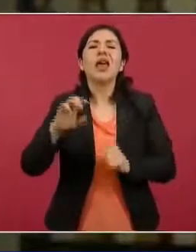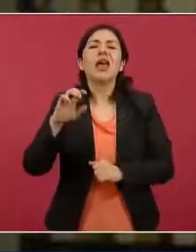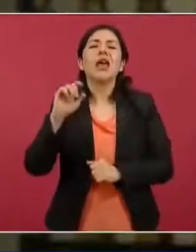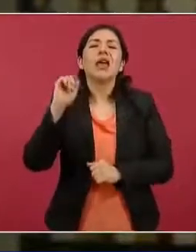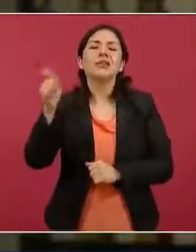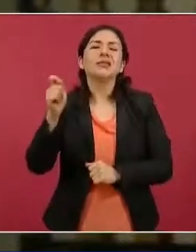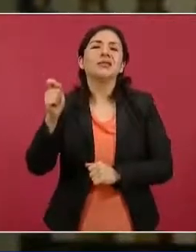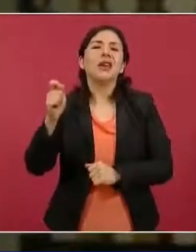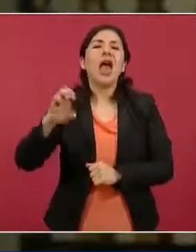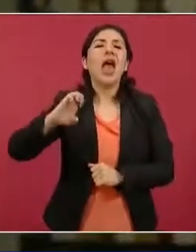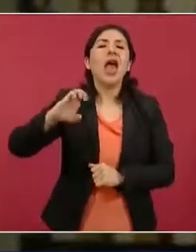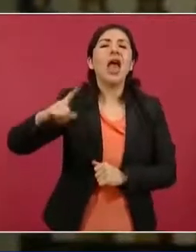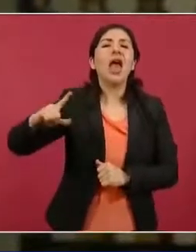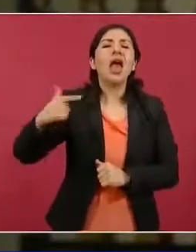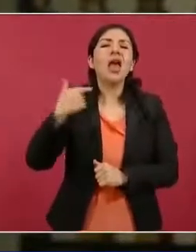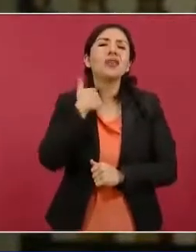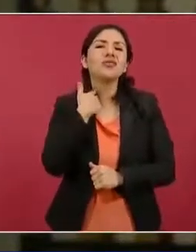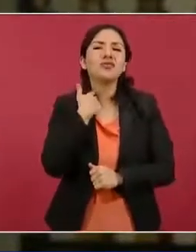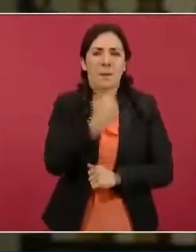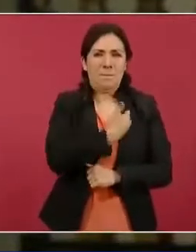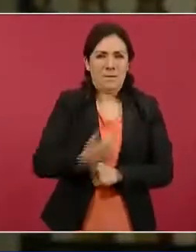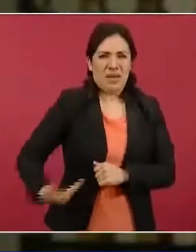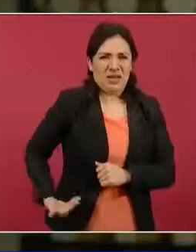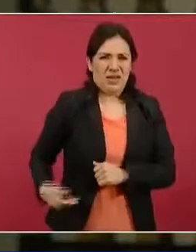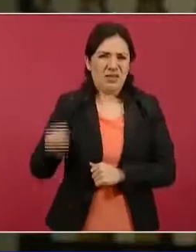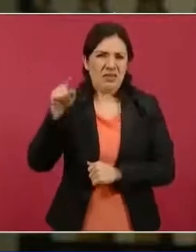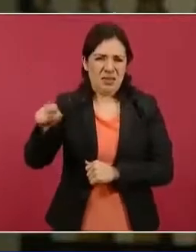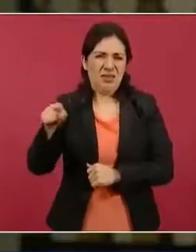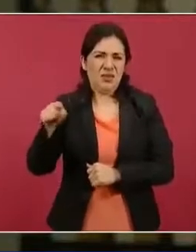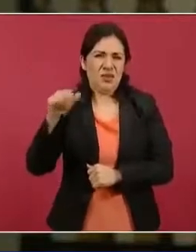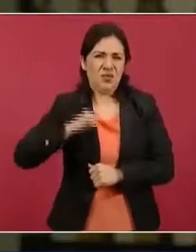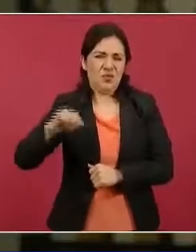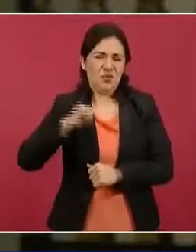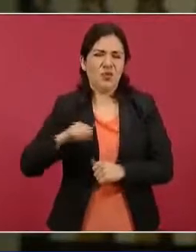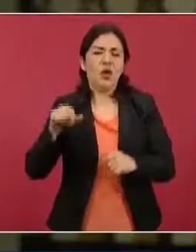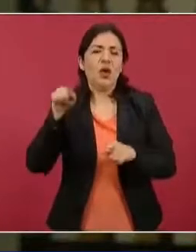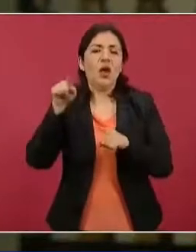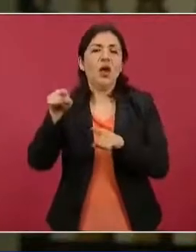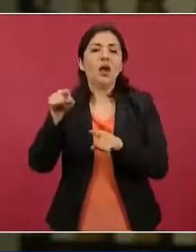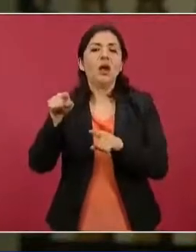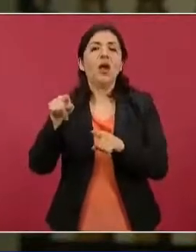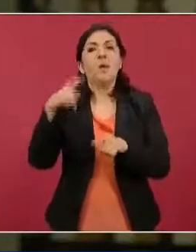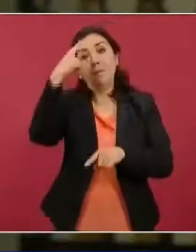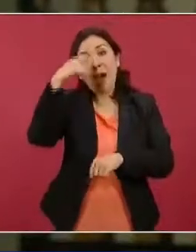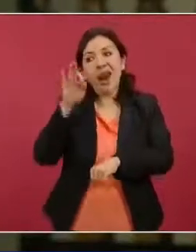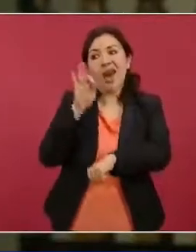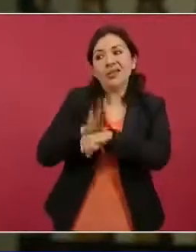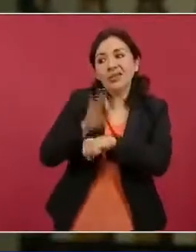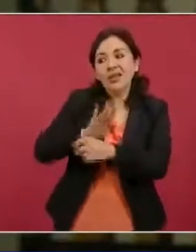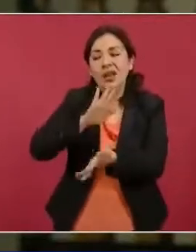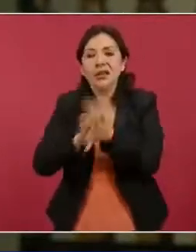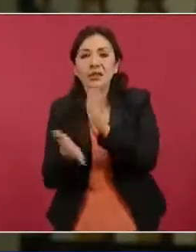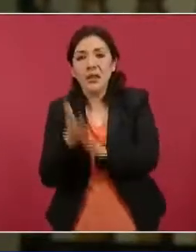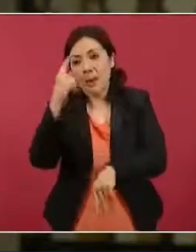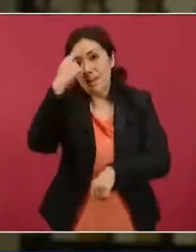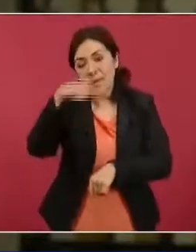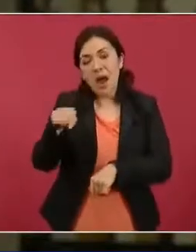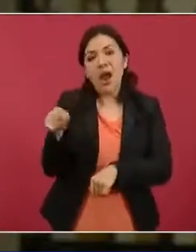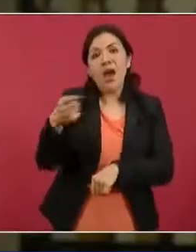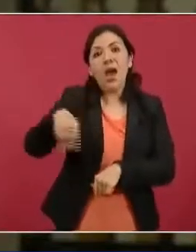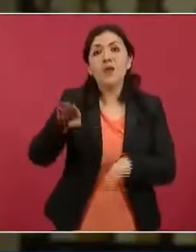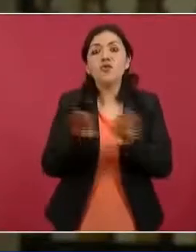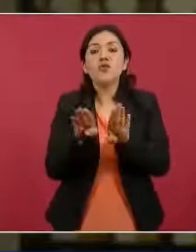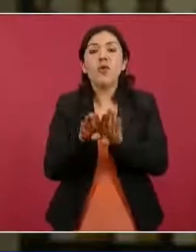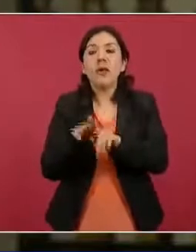poder político que ocupaba la presidencia, bueno, pues en términos de encubrir, de evitar que se